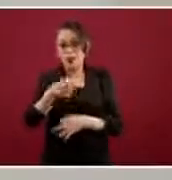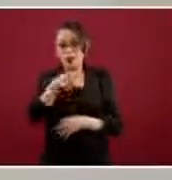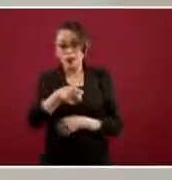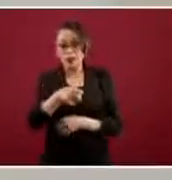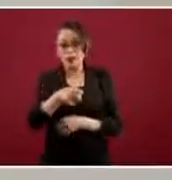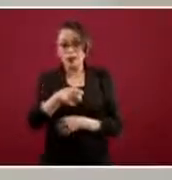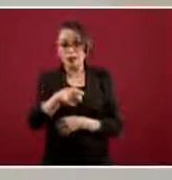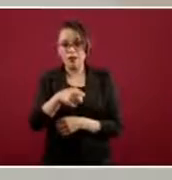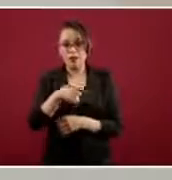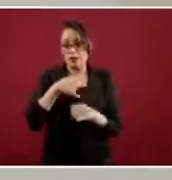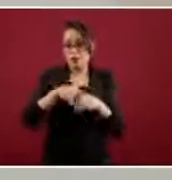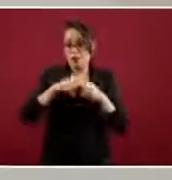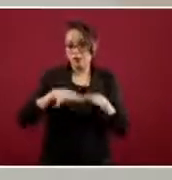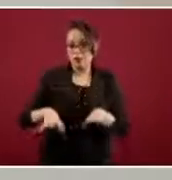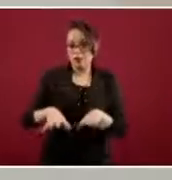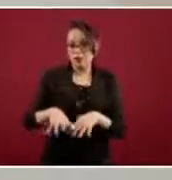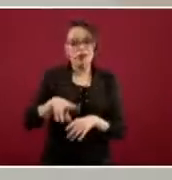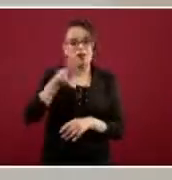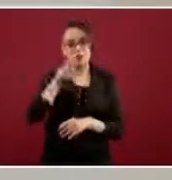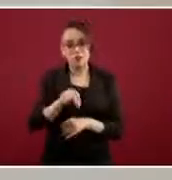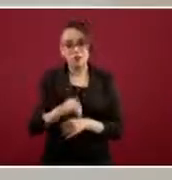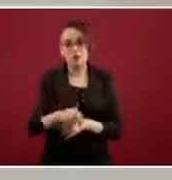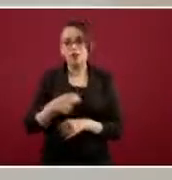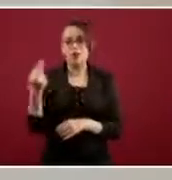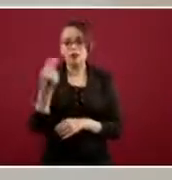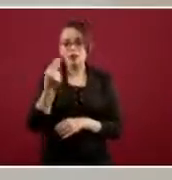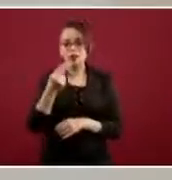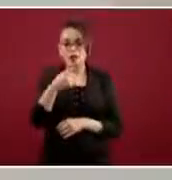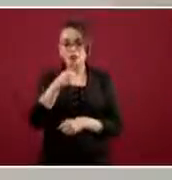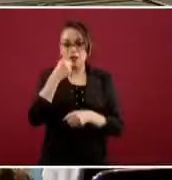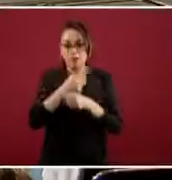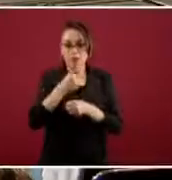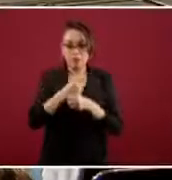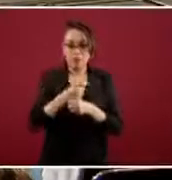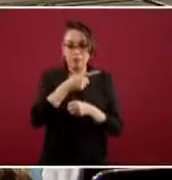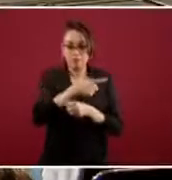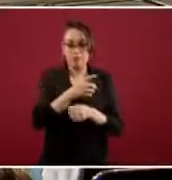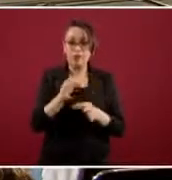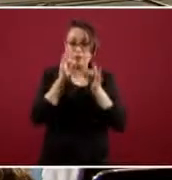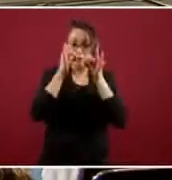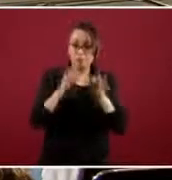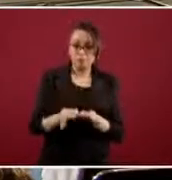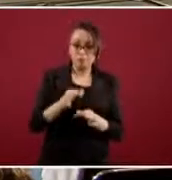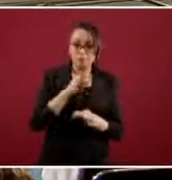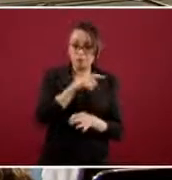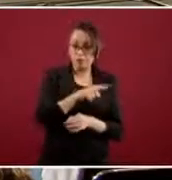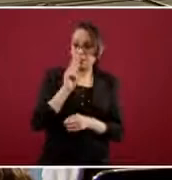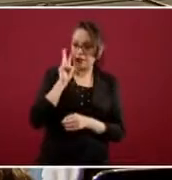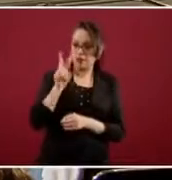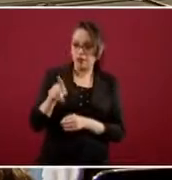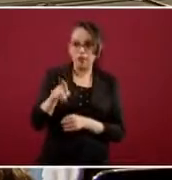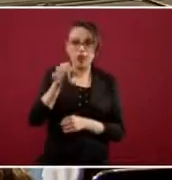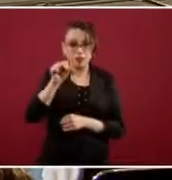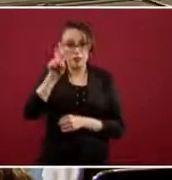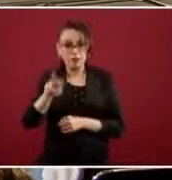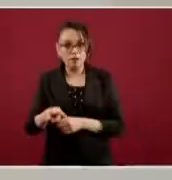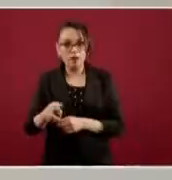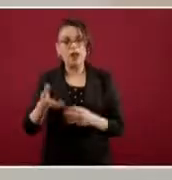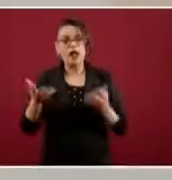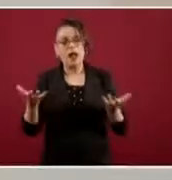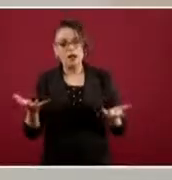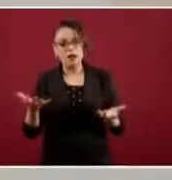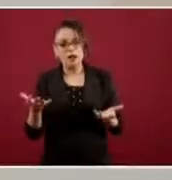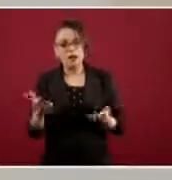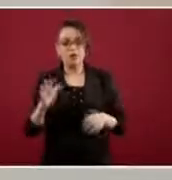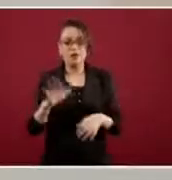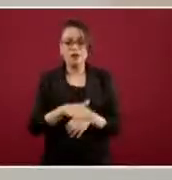una verificación por otras fuentes que lo que se ve ahí es real. Hay muchísimas maneras de manipular tanto la información